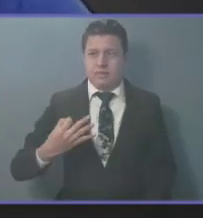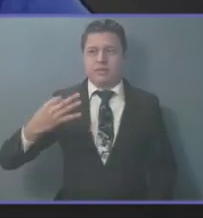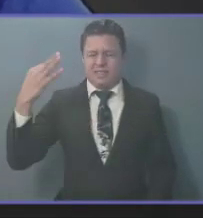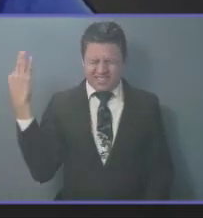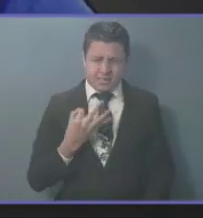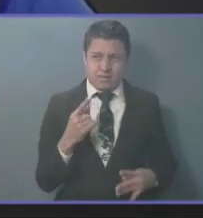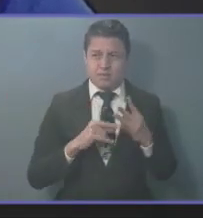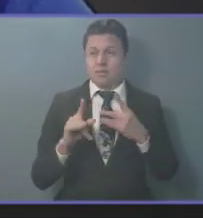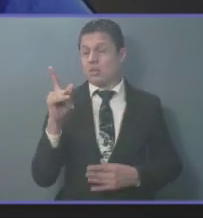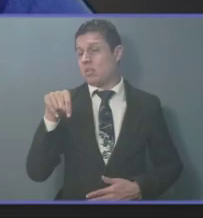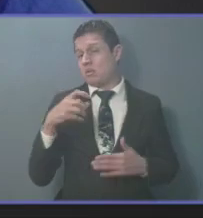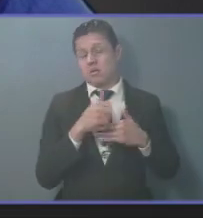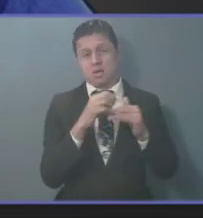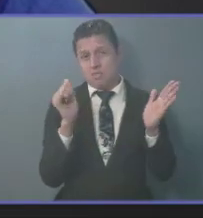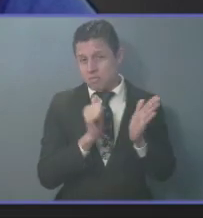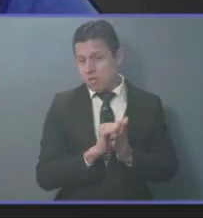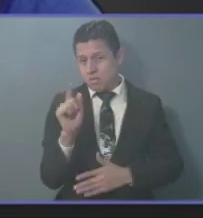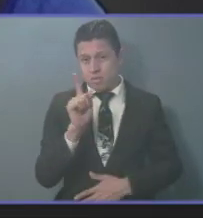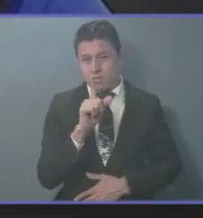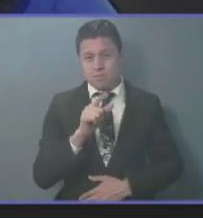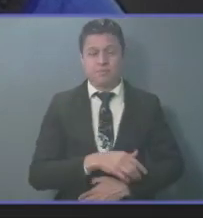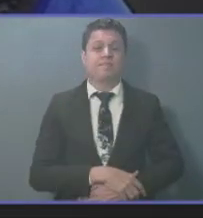esta Asamblea Legislativa.